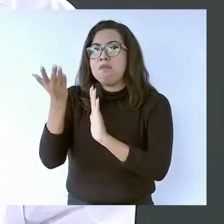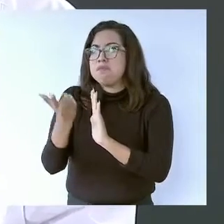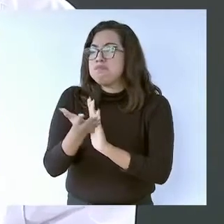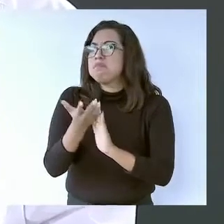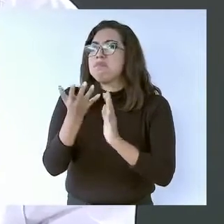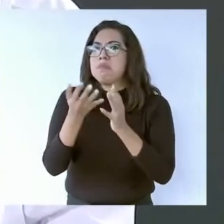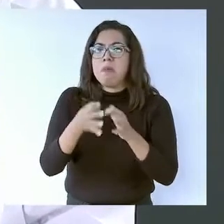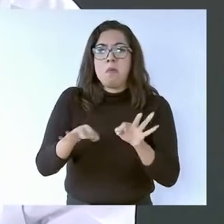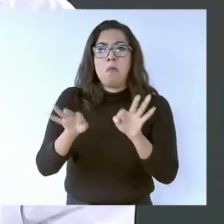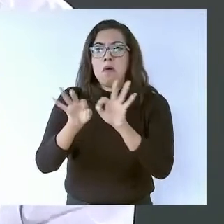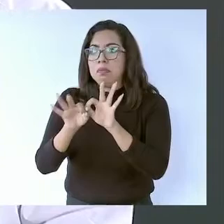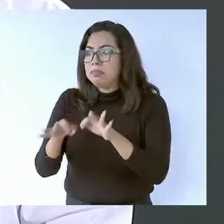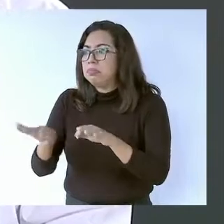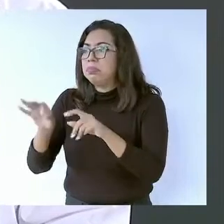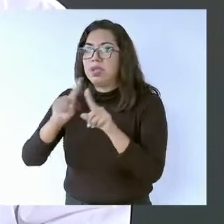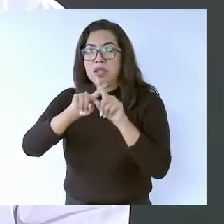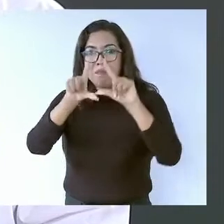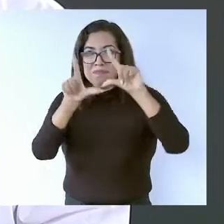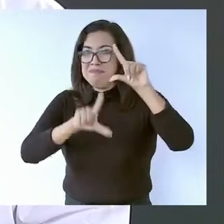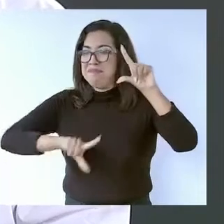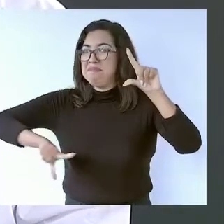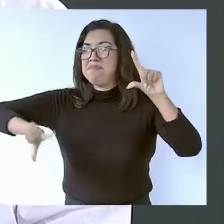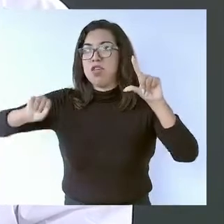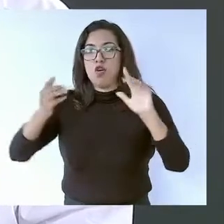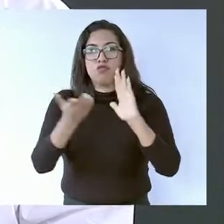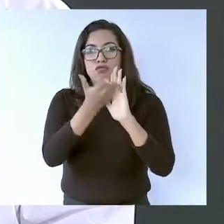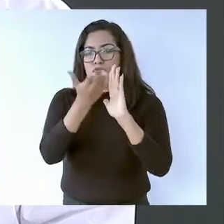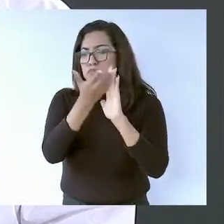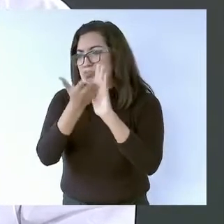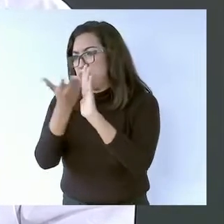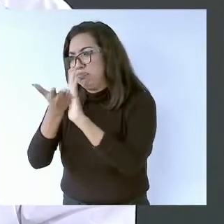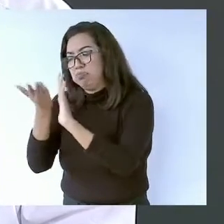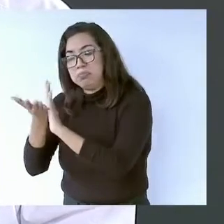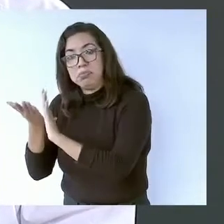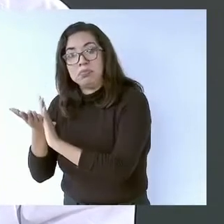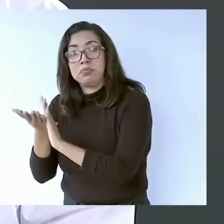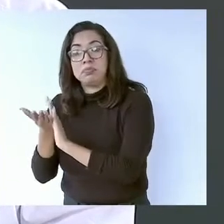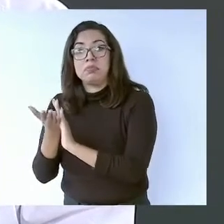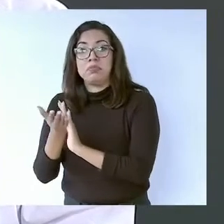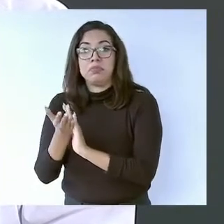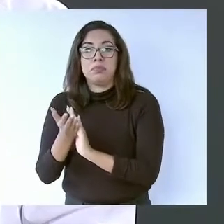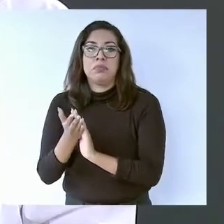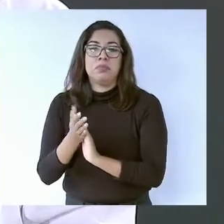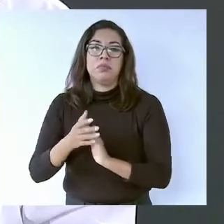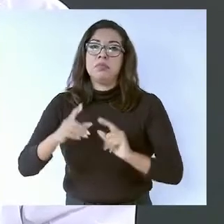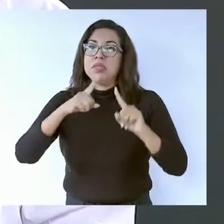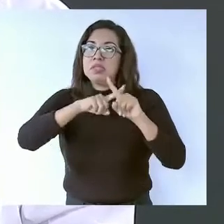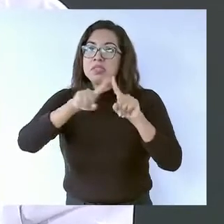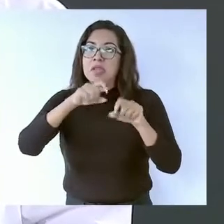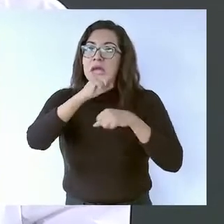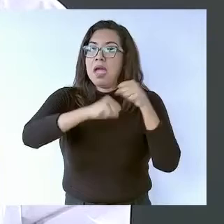largo de todo el territorio nacional durante diversas etapas de la historia de este